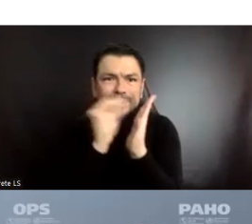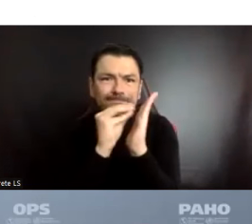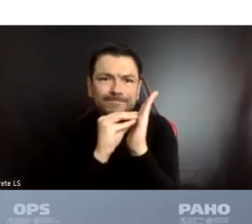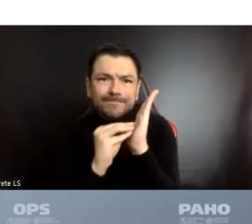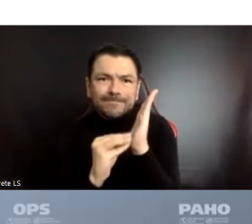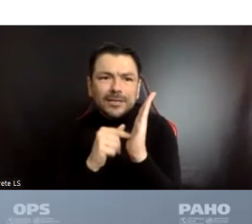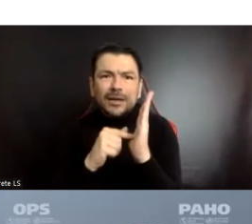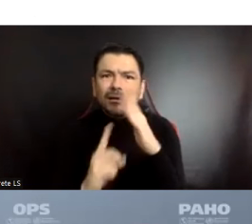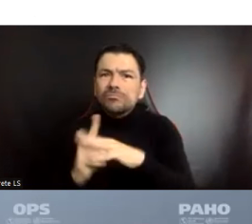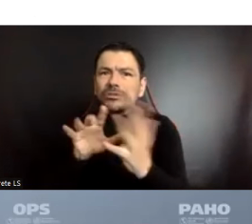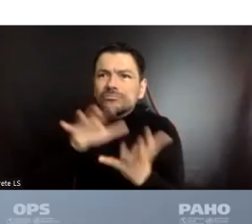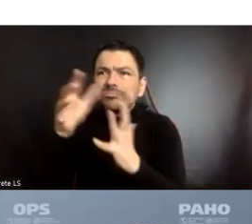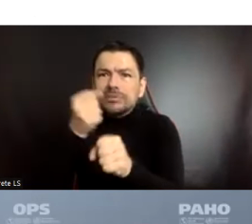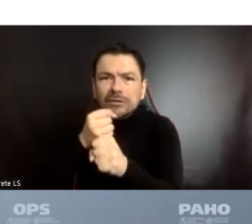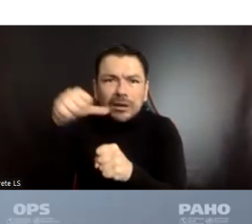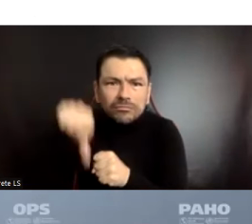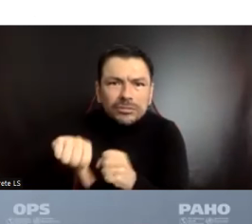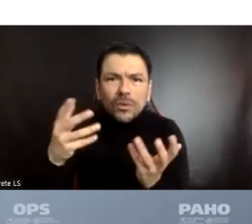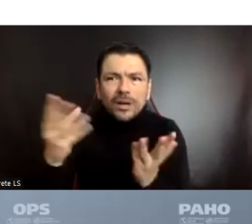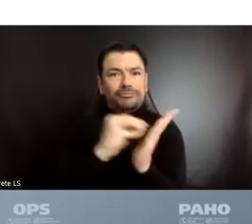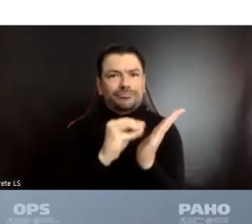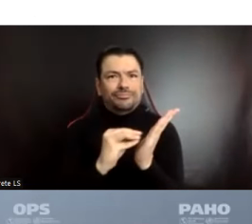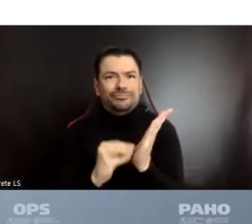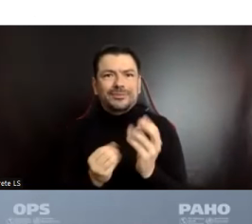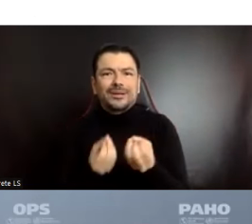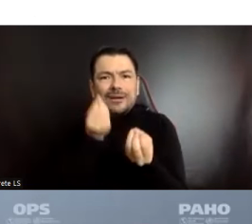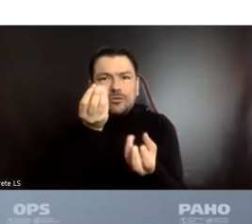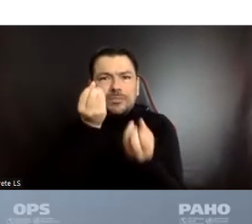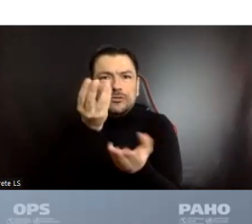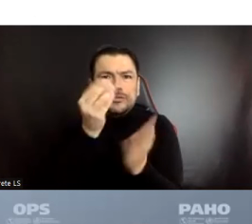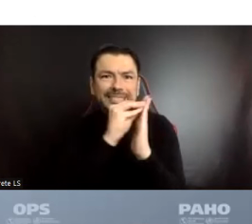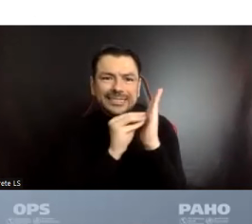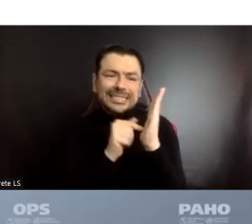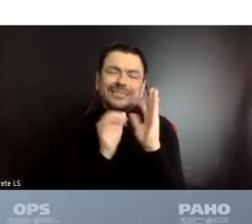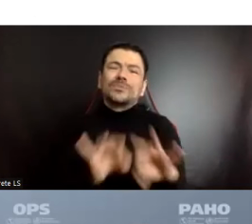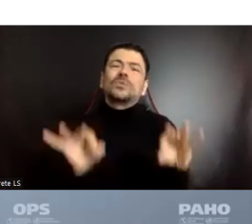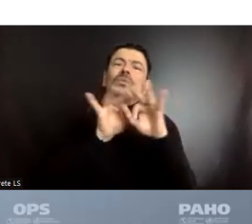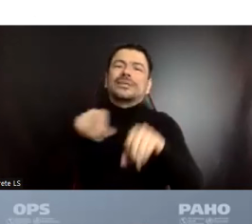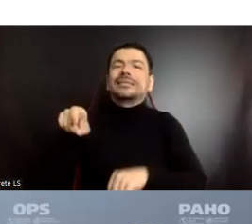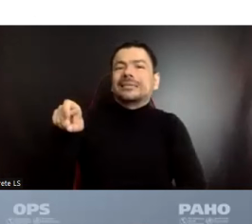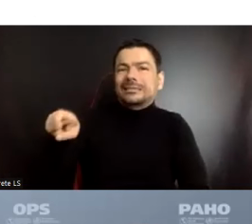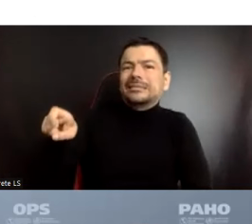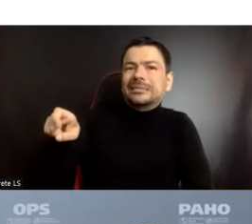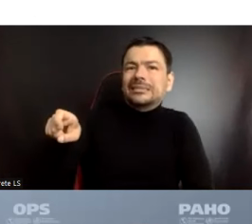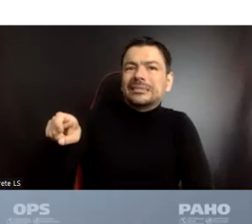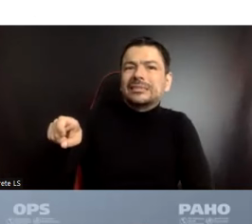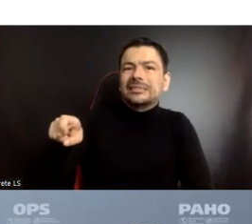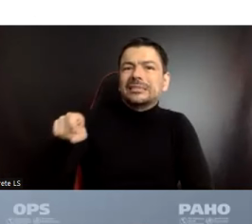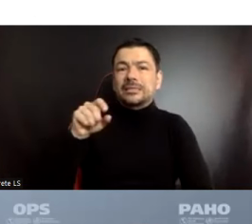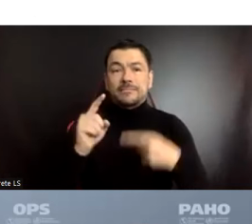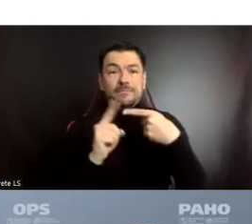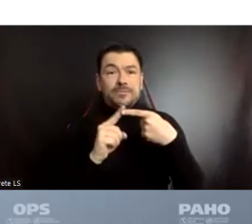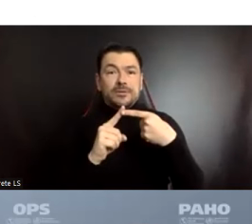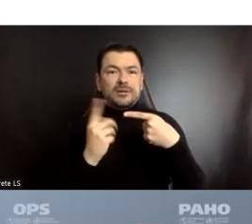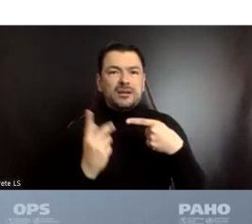fases uno, 2 y 3 y el objetivo secundario es poder crear una junta